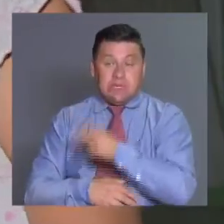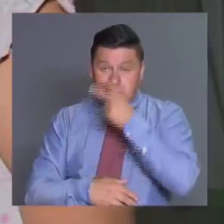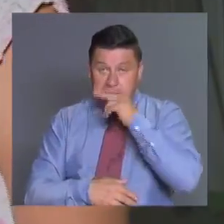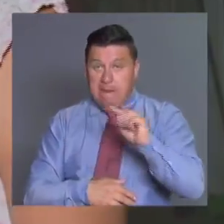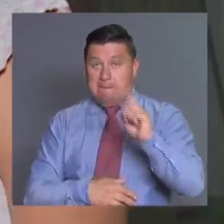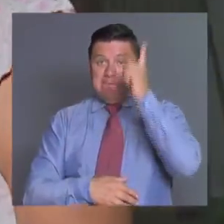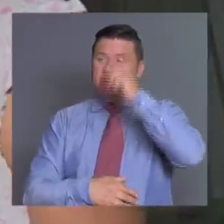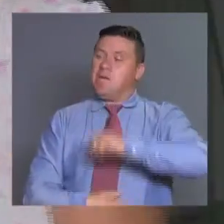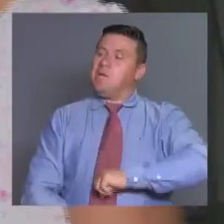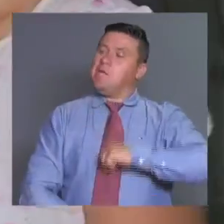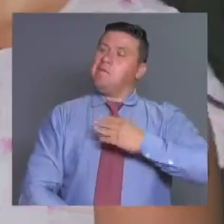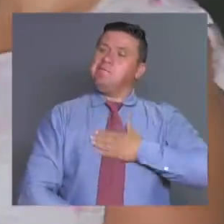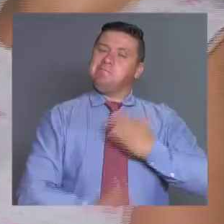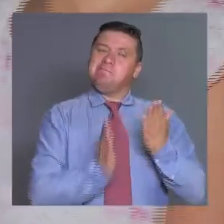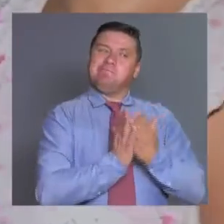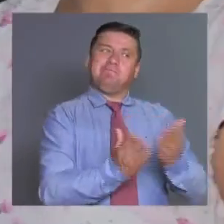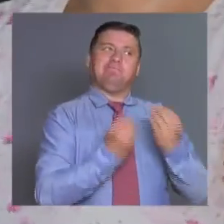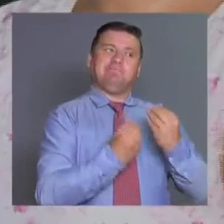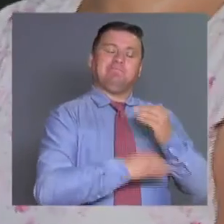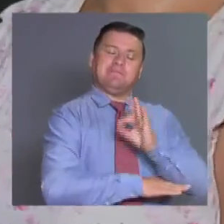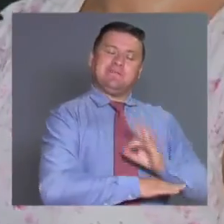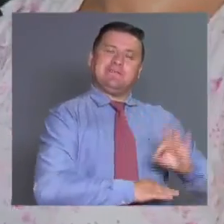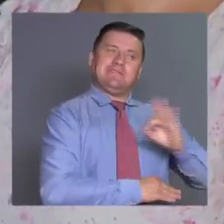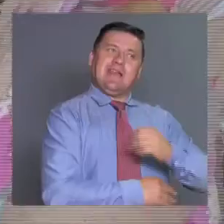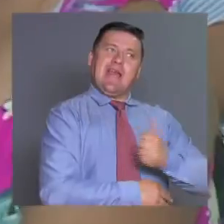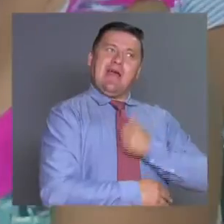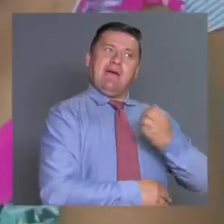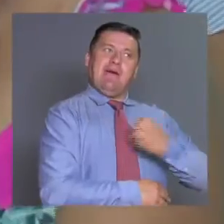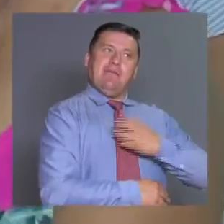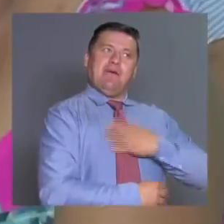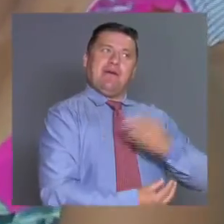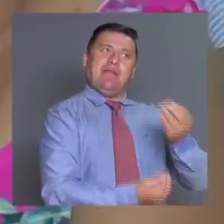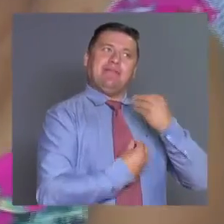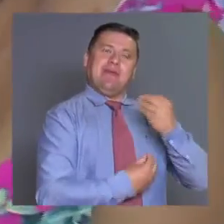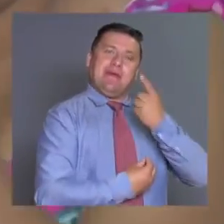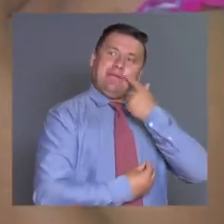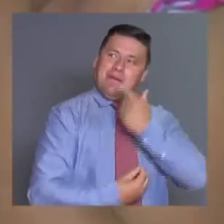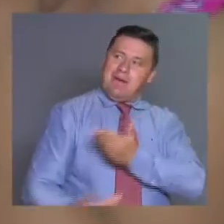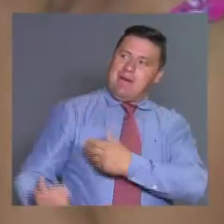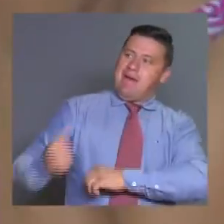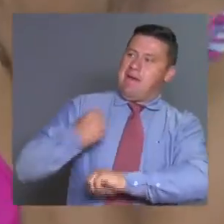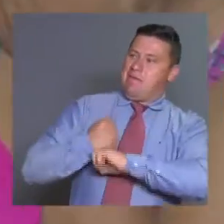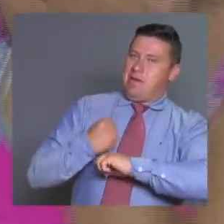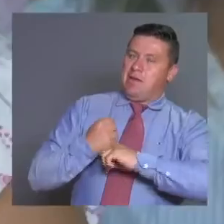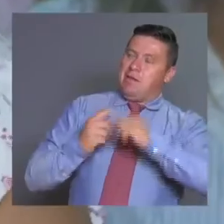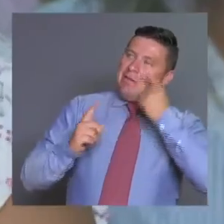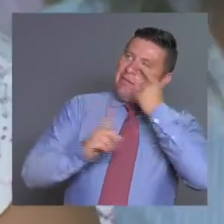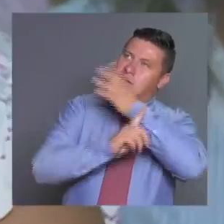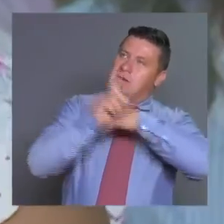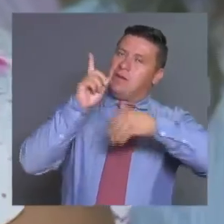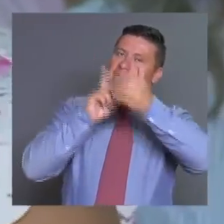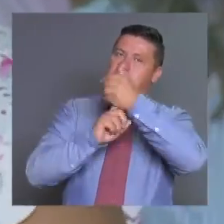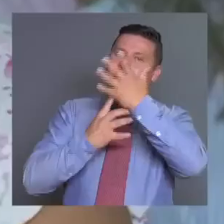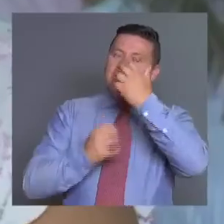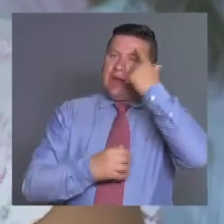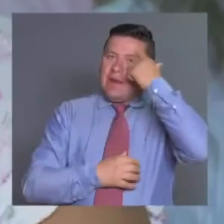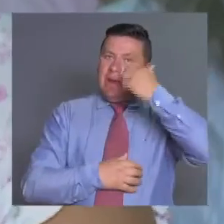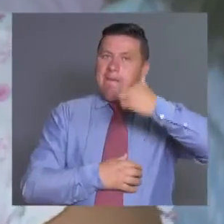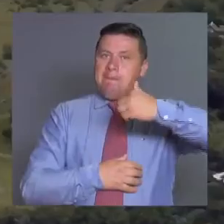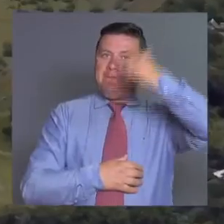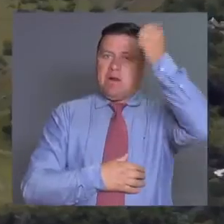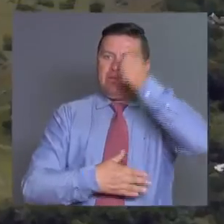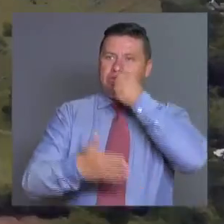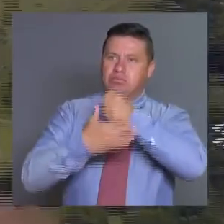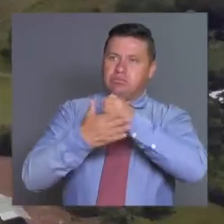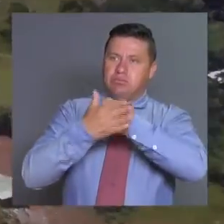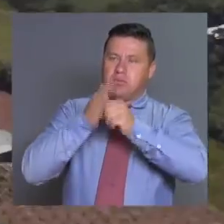hija mayor es una orgullosa esa pista que está aprovechando las oportunidades que la vida y su padre le ofrecen para alcanzar sus sueños y ser una profesional que